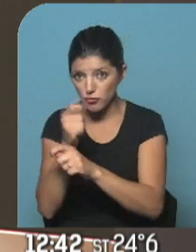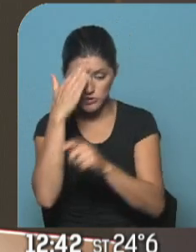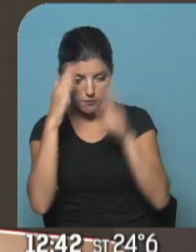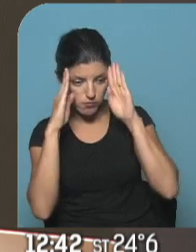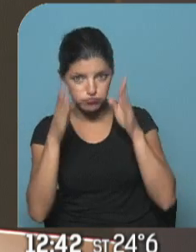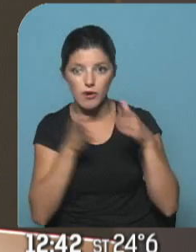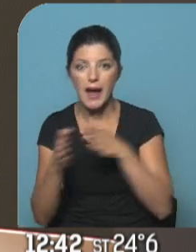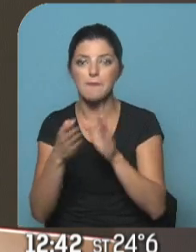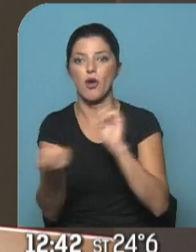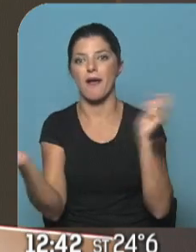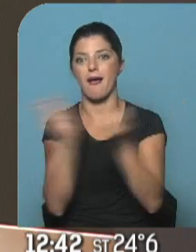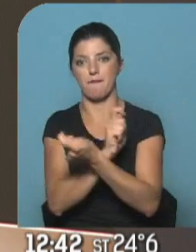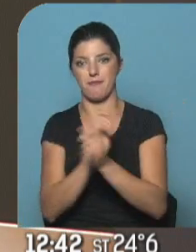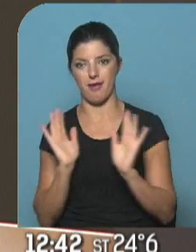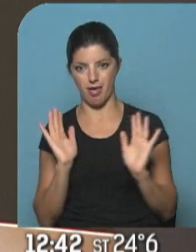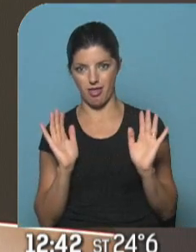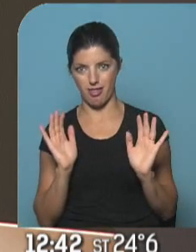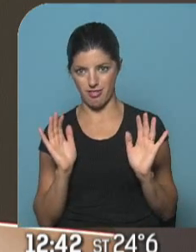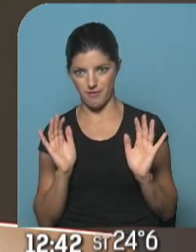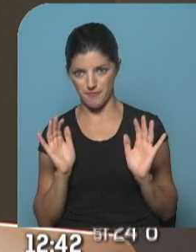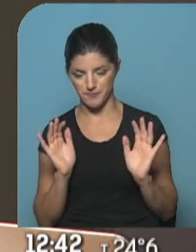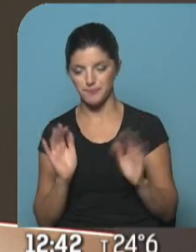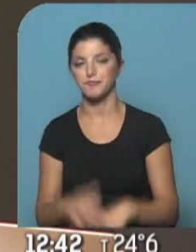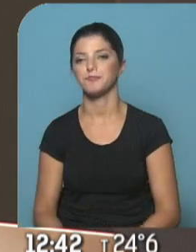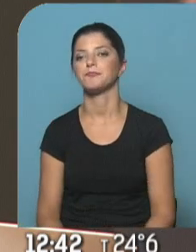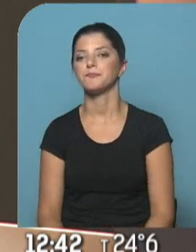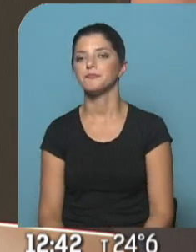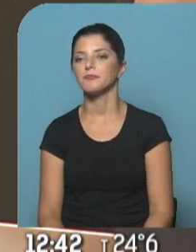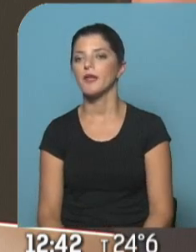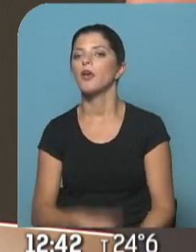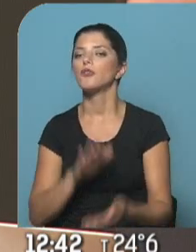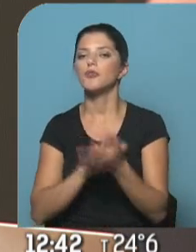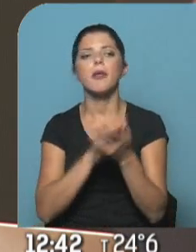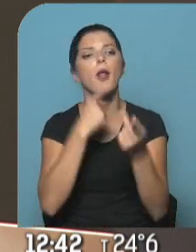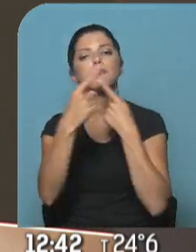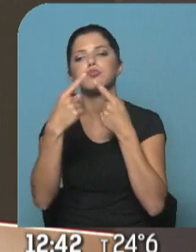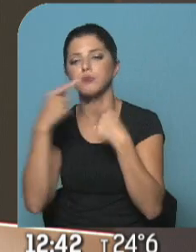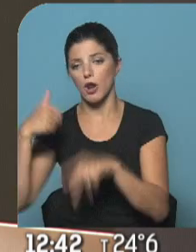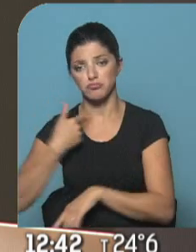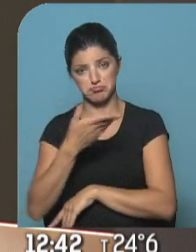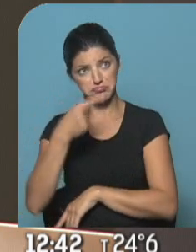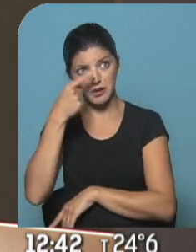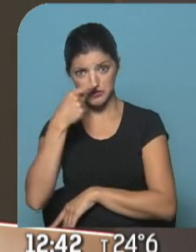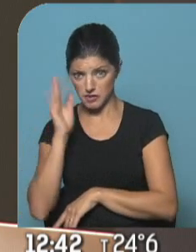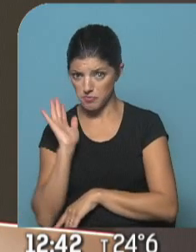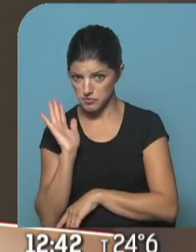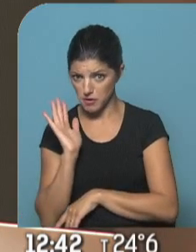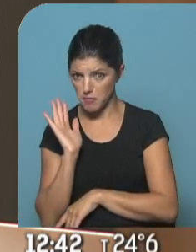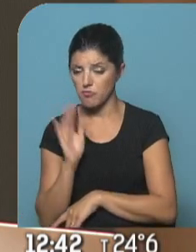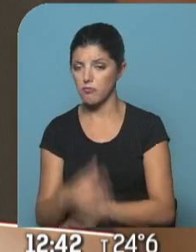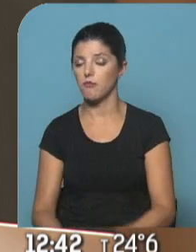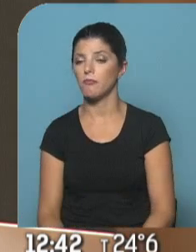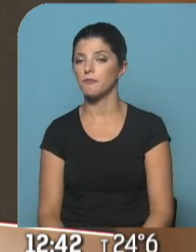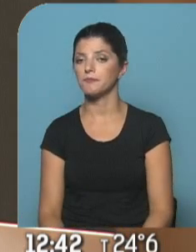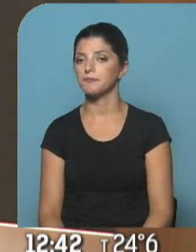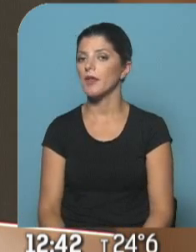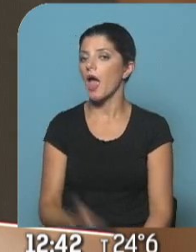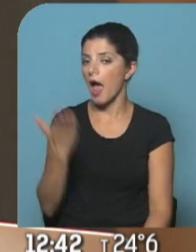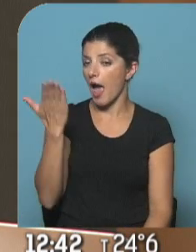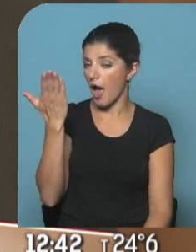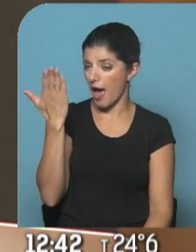lado. El tema de la consulta popular es un dato interesante para analizarlo y para ver qué sucede con esto. Ayer se